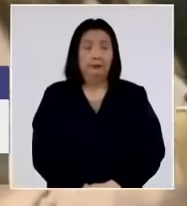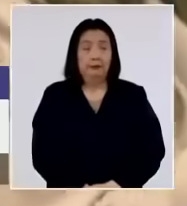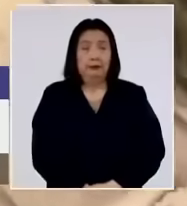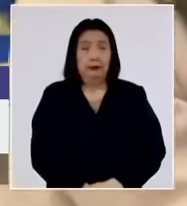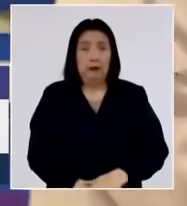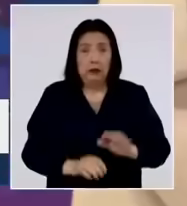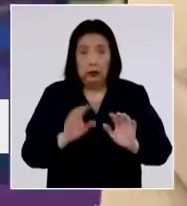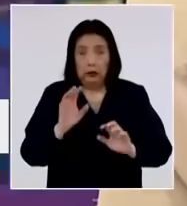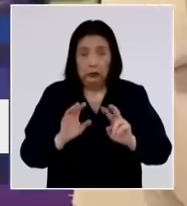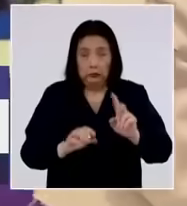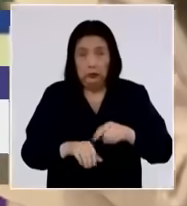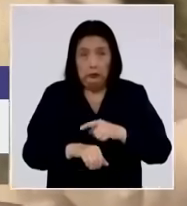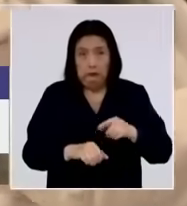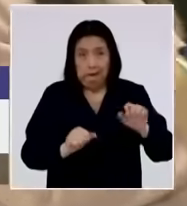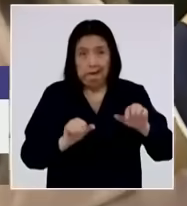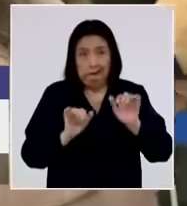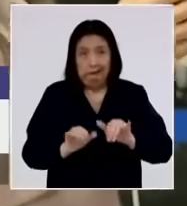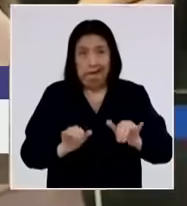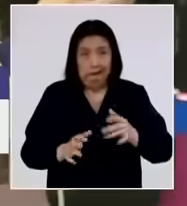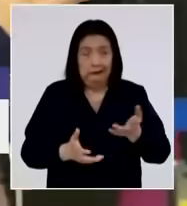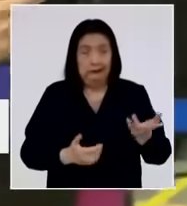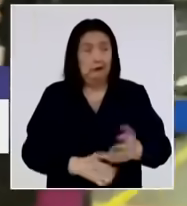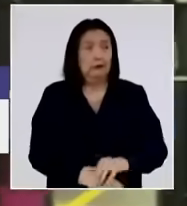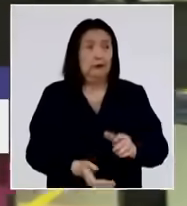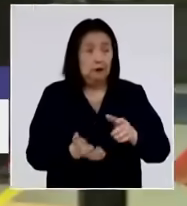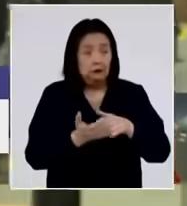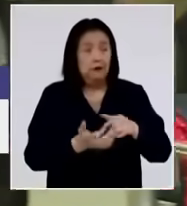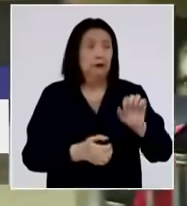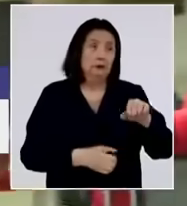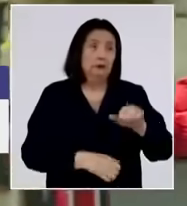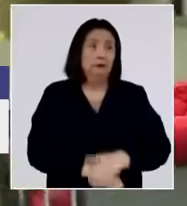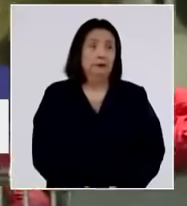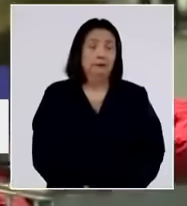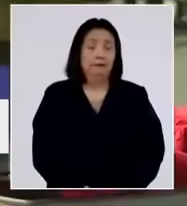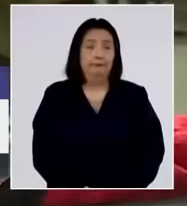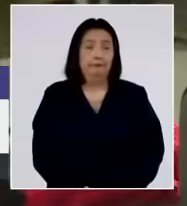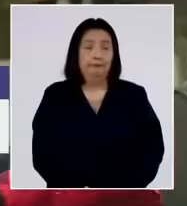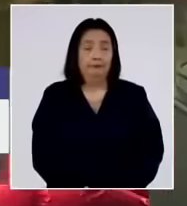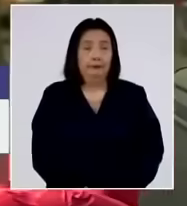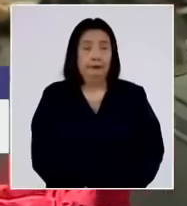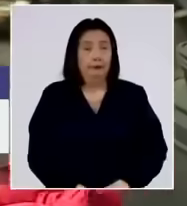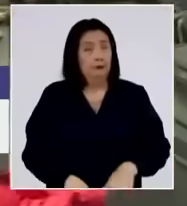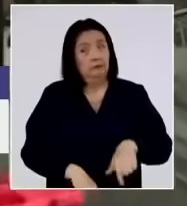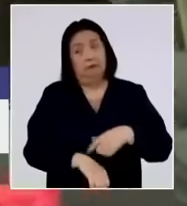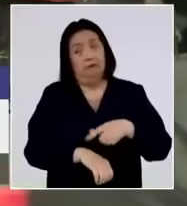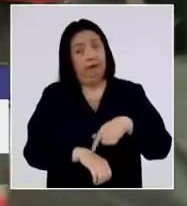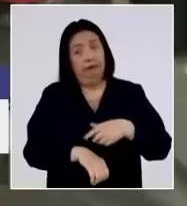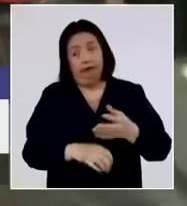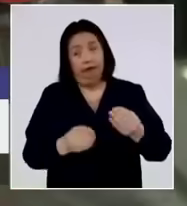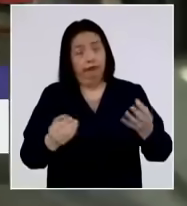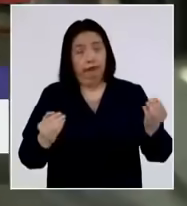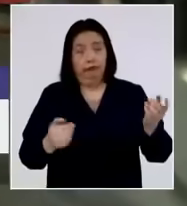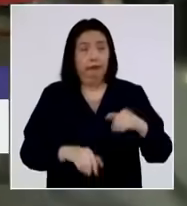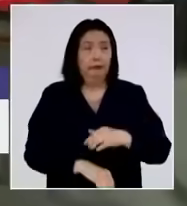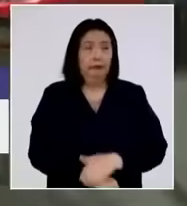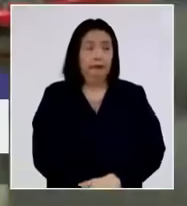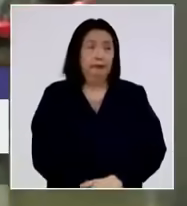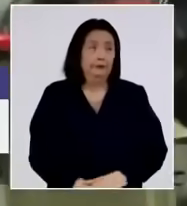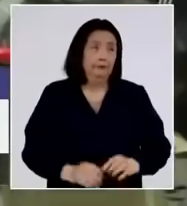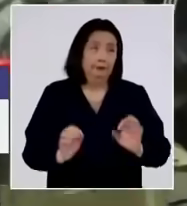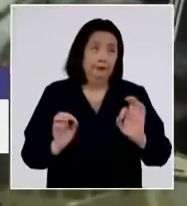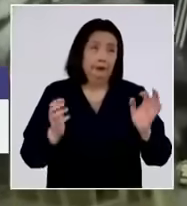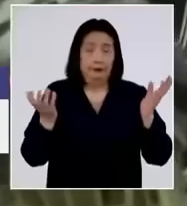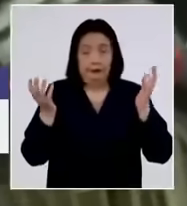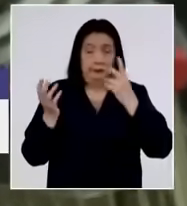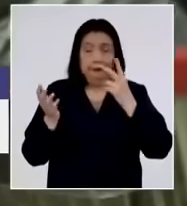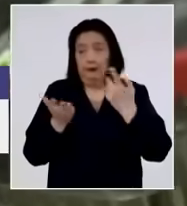Claro, 12 horas que tienen que estar aquí obligadamente en el Jorge. Exactamente. Las largas que tenemos, así que nada, tenemos que ver qué